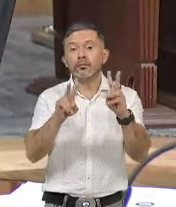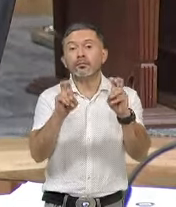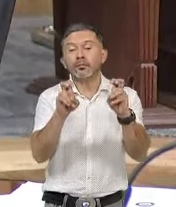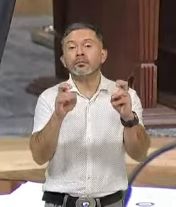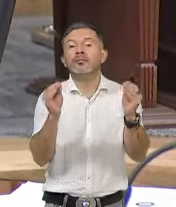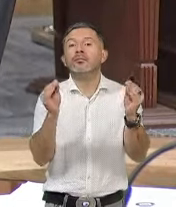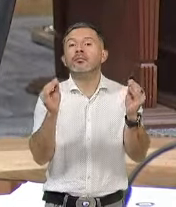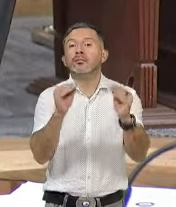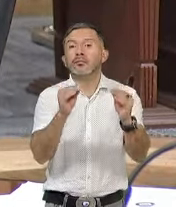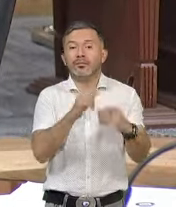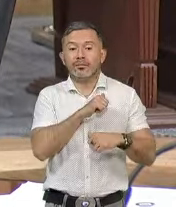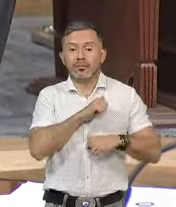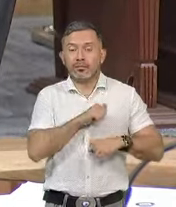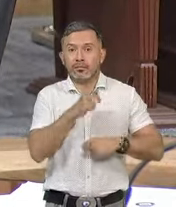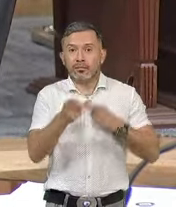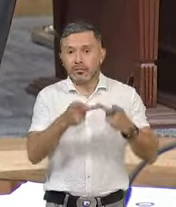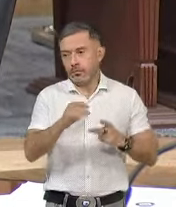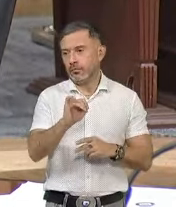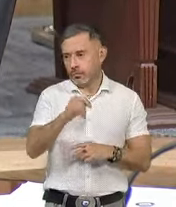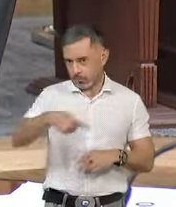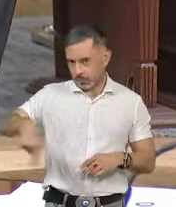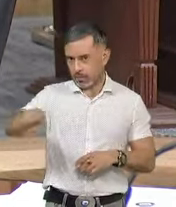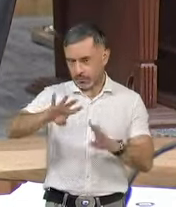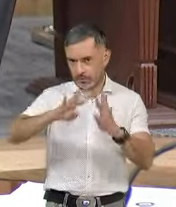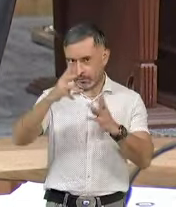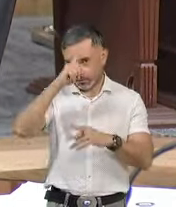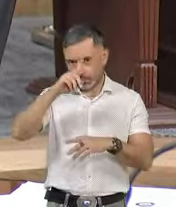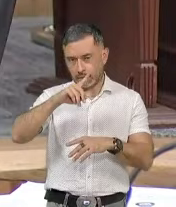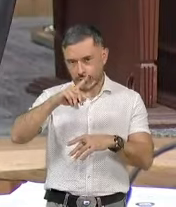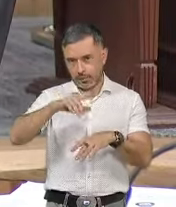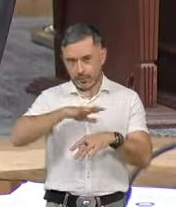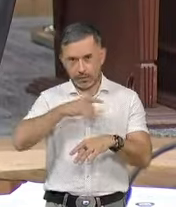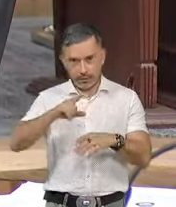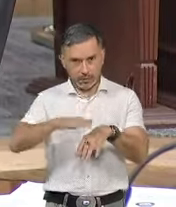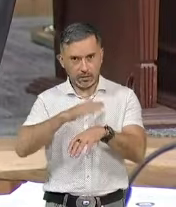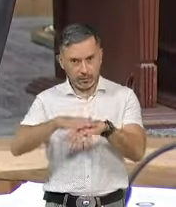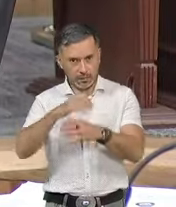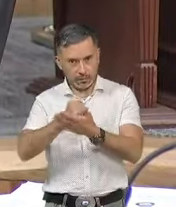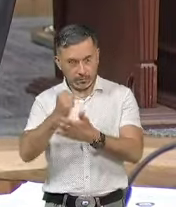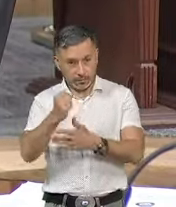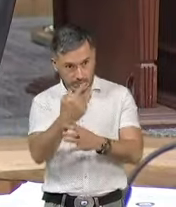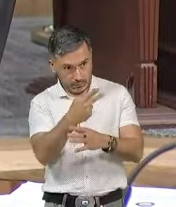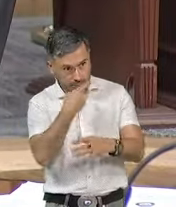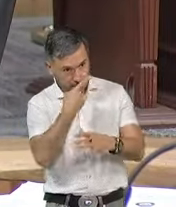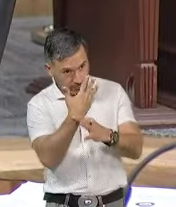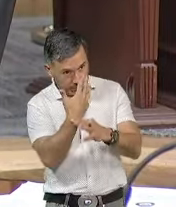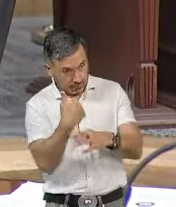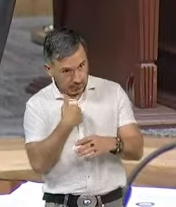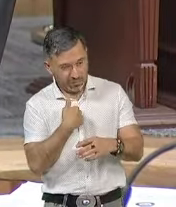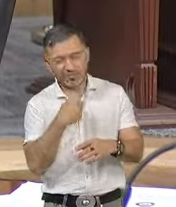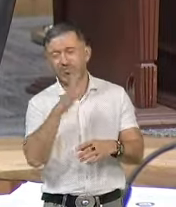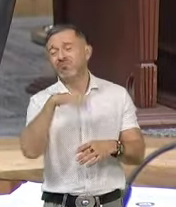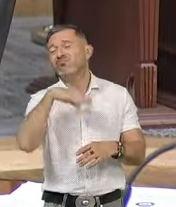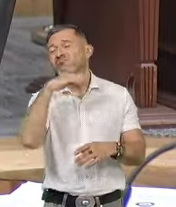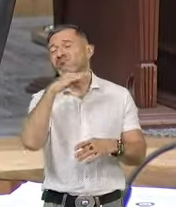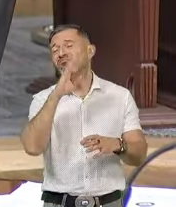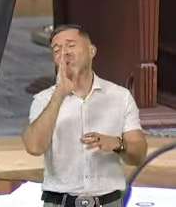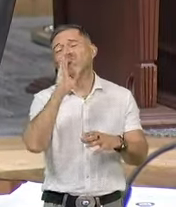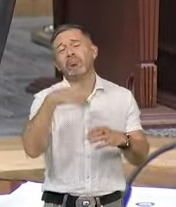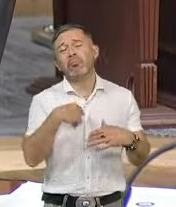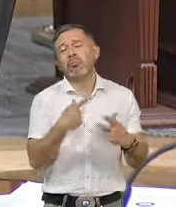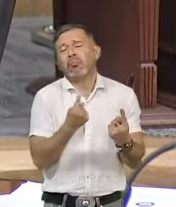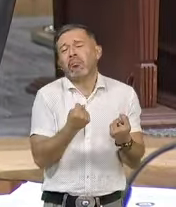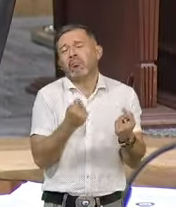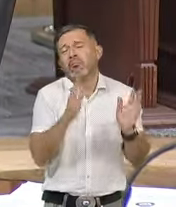aprobar este consejo general Así que yo nunca dije que no me interesaba Nunca dije que me daba igual